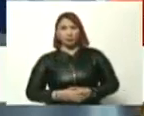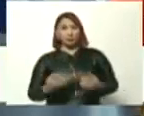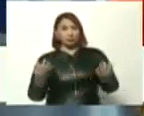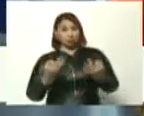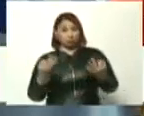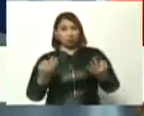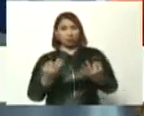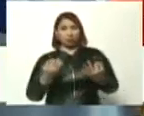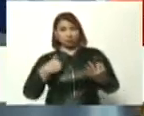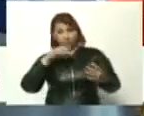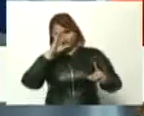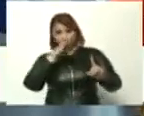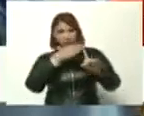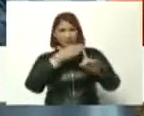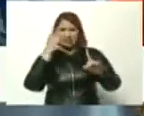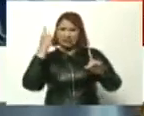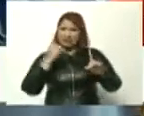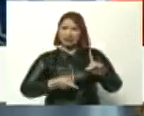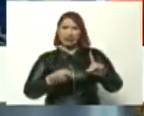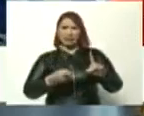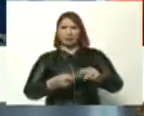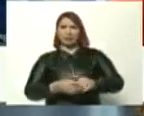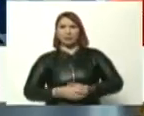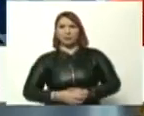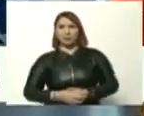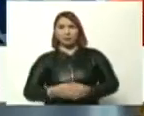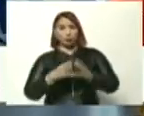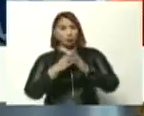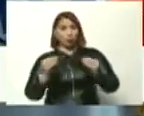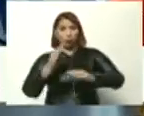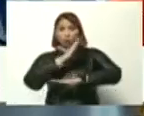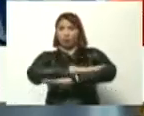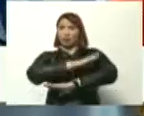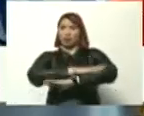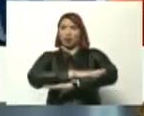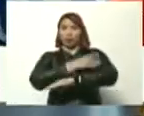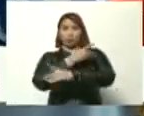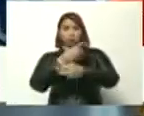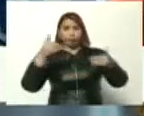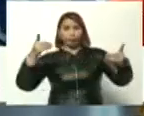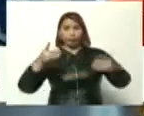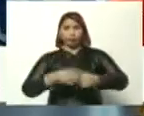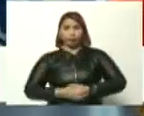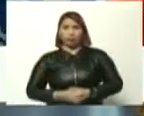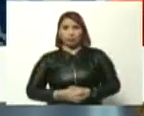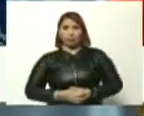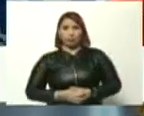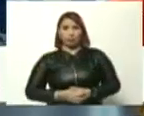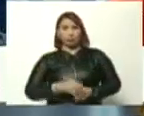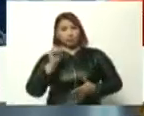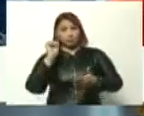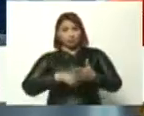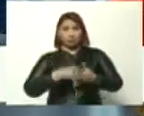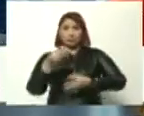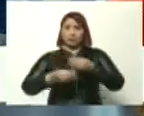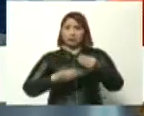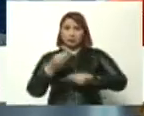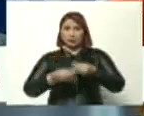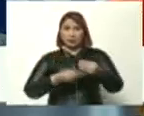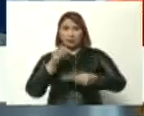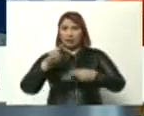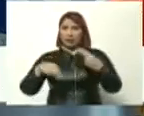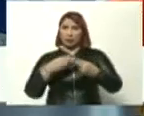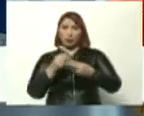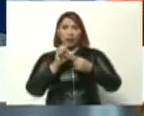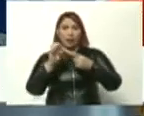mi orientación es que deben ser todos tratados con dignidad, sin que haya ningún elemento de corrupción